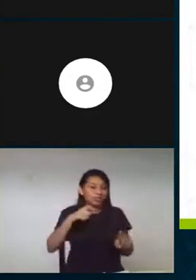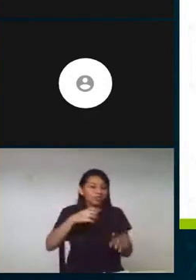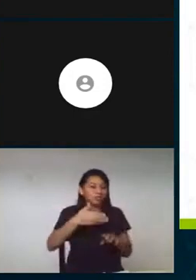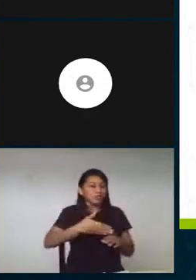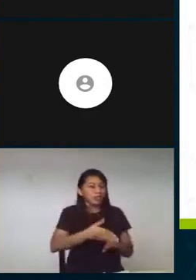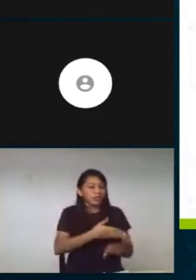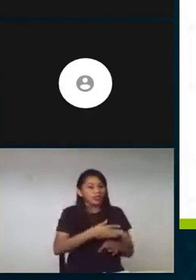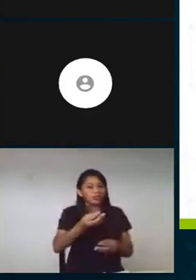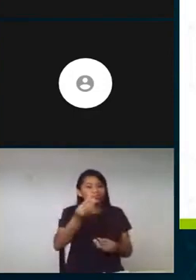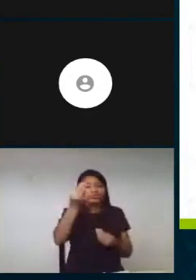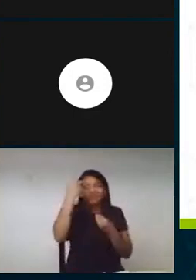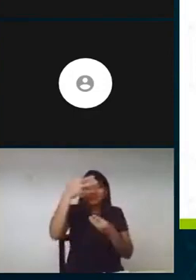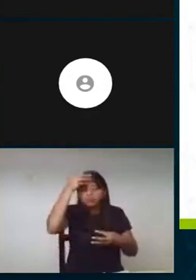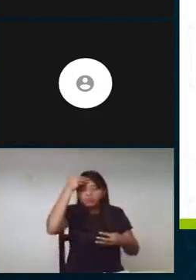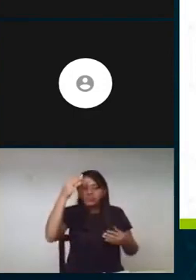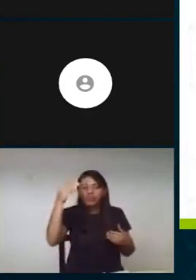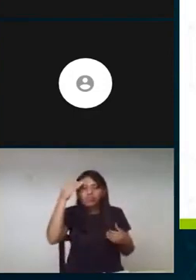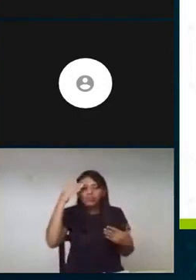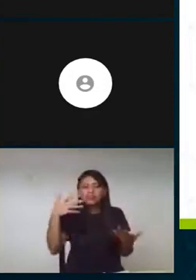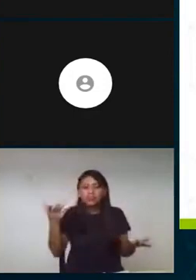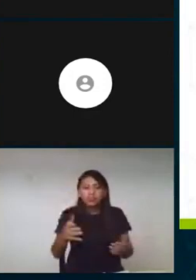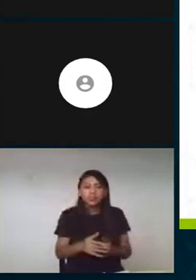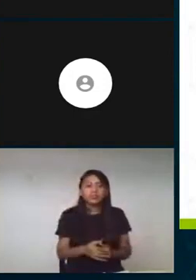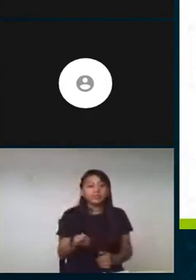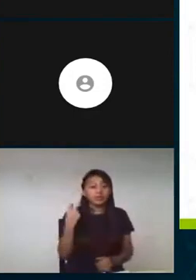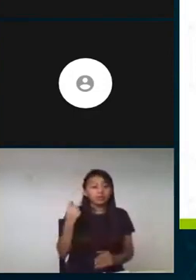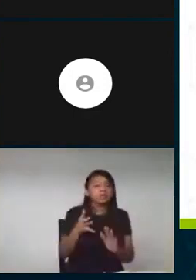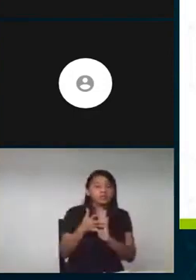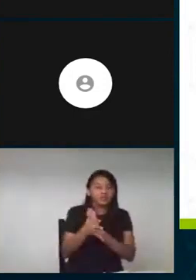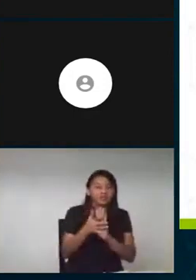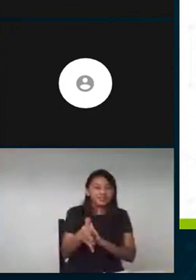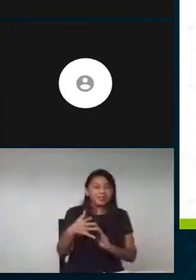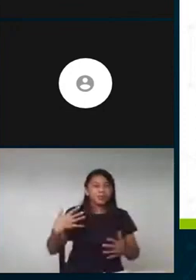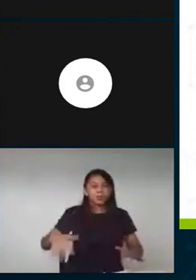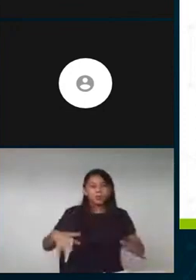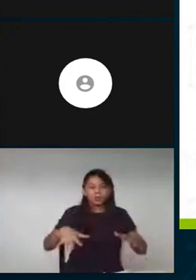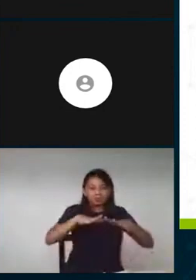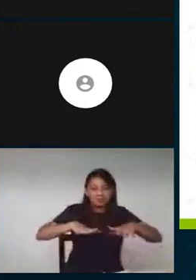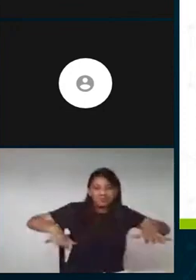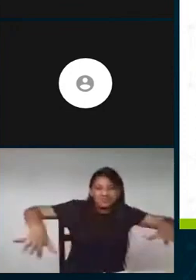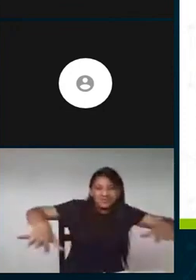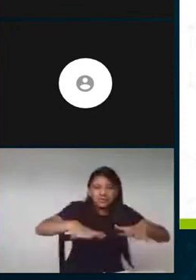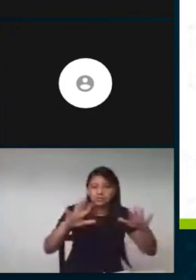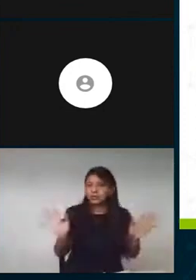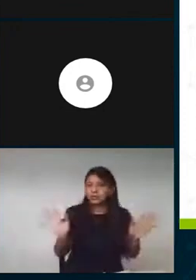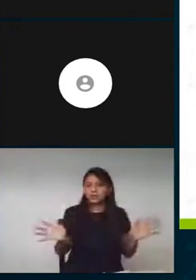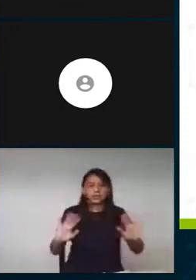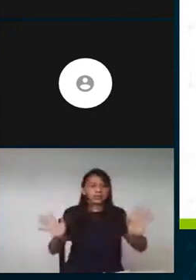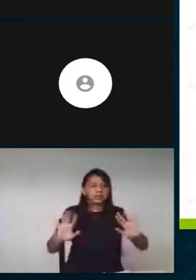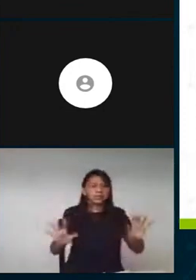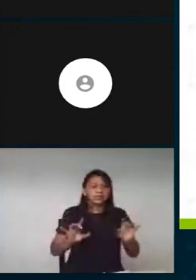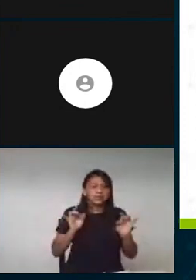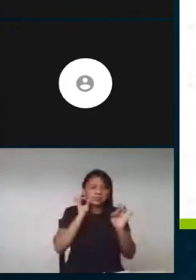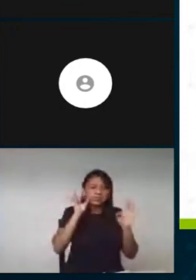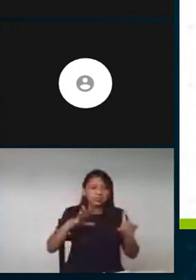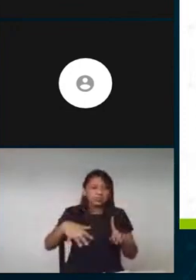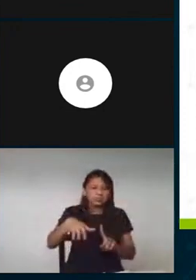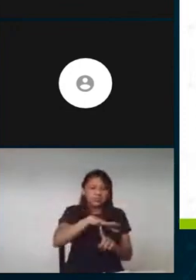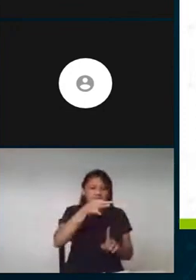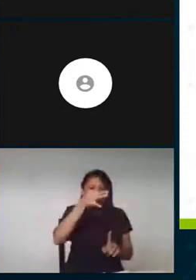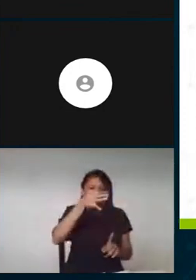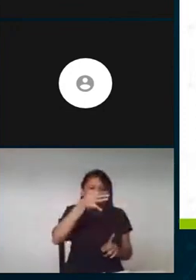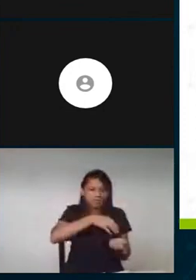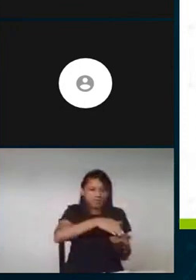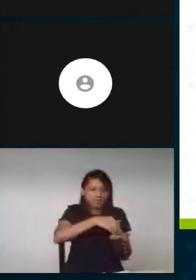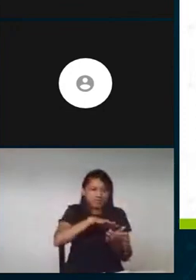como les informé hace un momento, la contaminación del suelo es impresionante. Eso lo vemos en cada parte, a pesar de que acá en Medellín contamos con